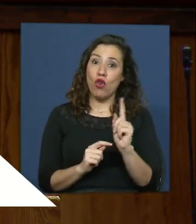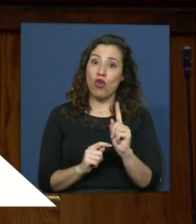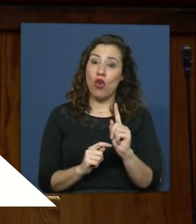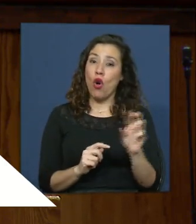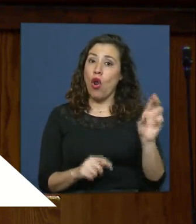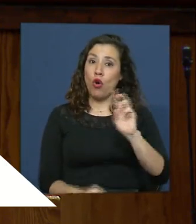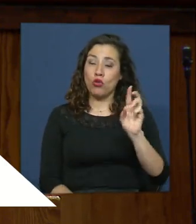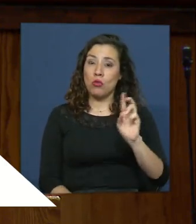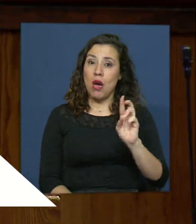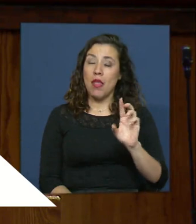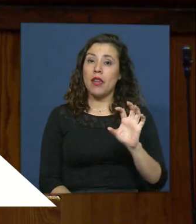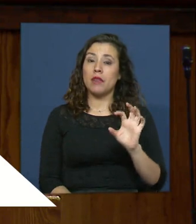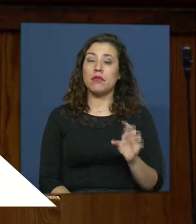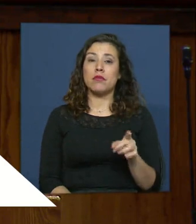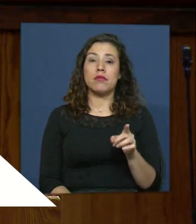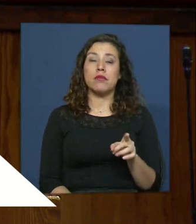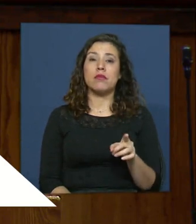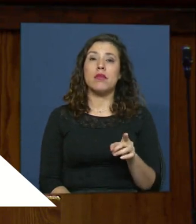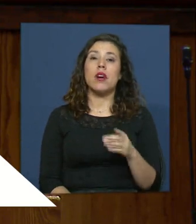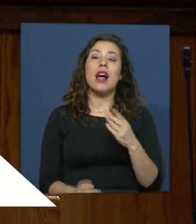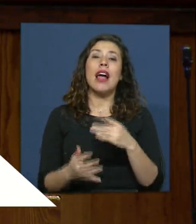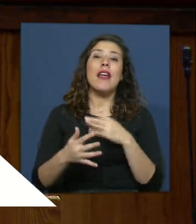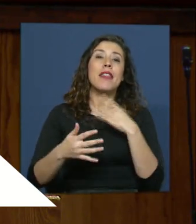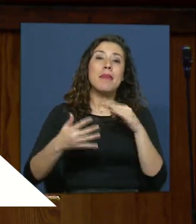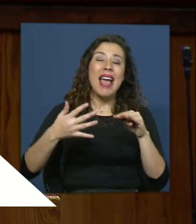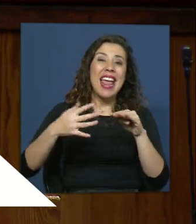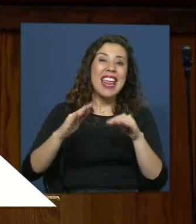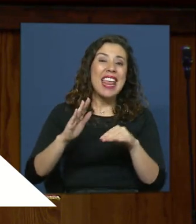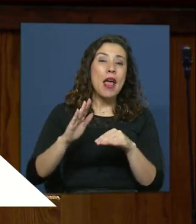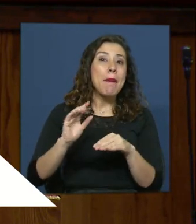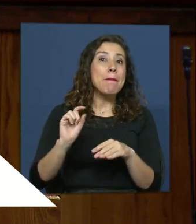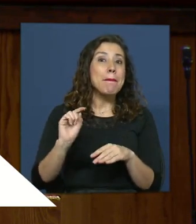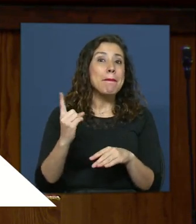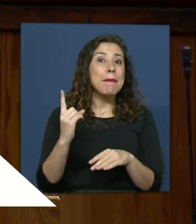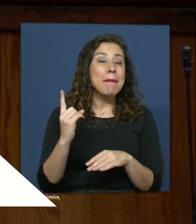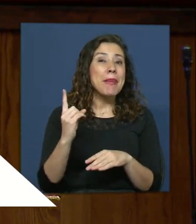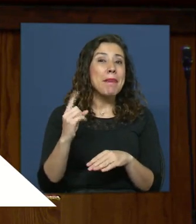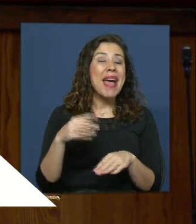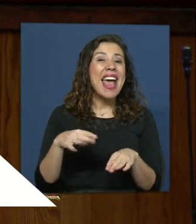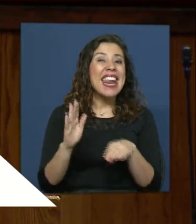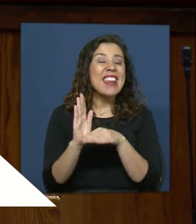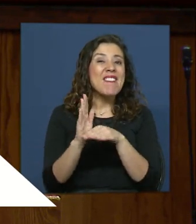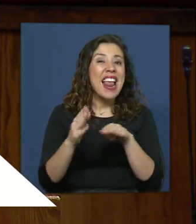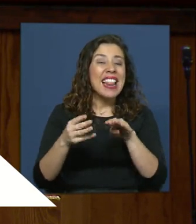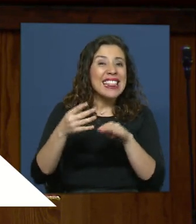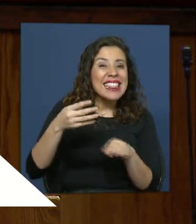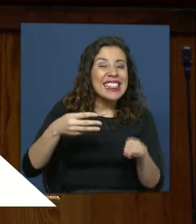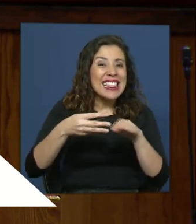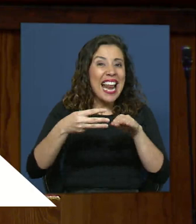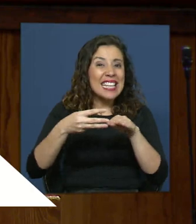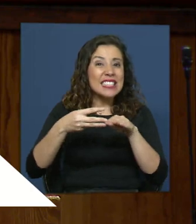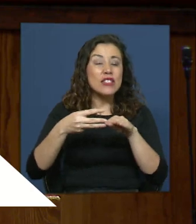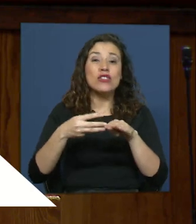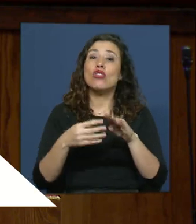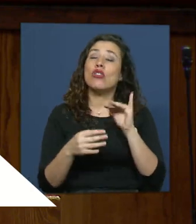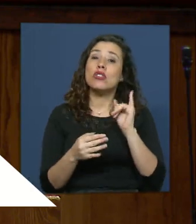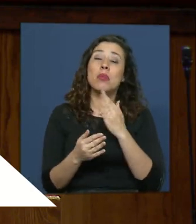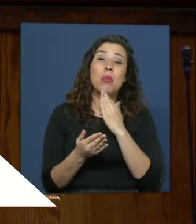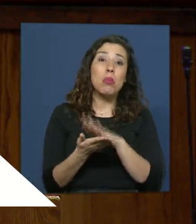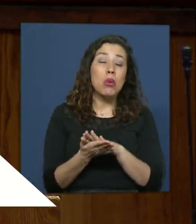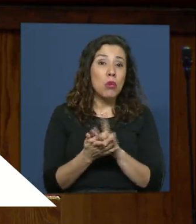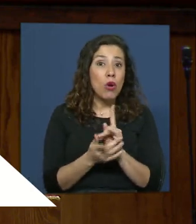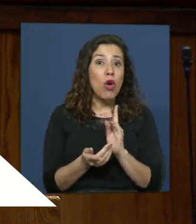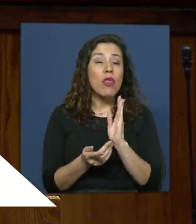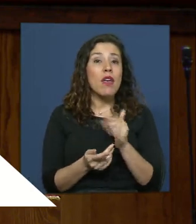los padres o apoderados en los niveles inferiores al primer nivel de transición y que, en caso contrario,